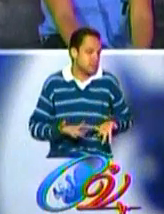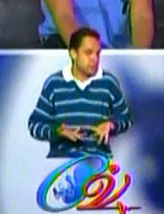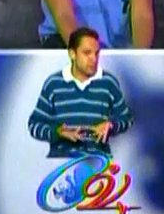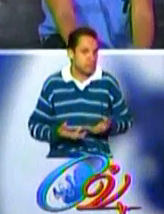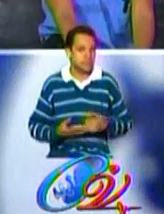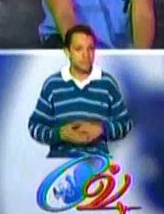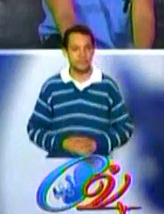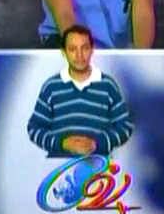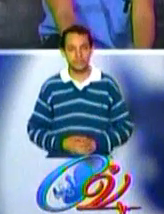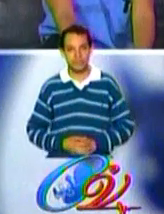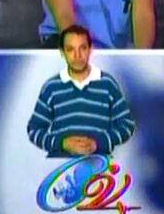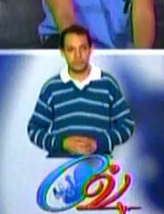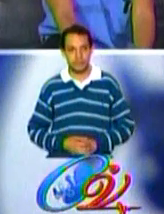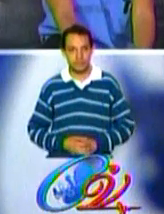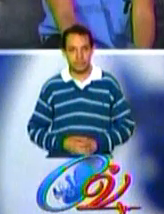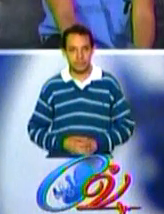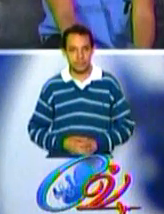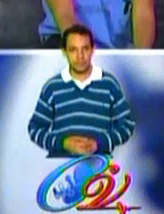¿cierto?